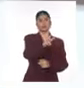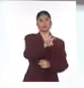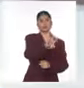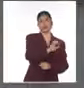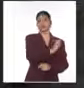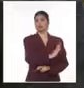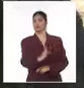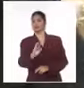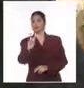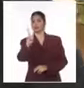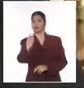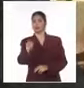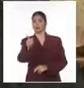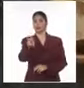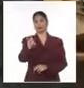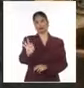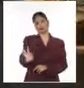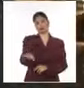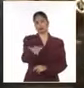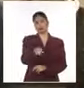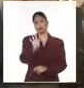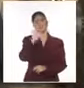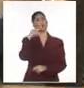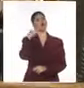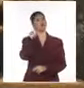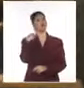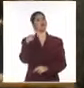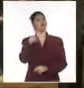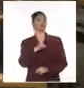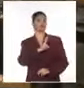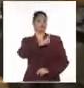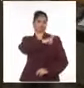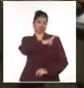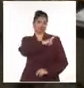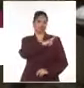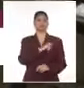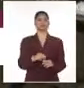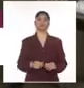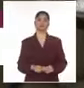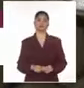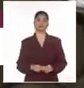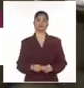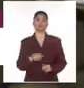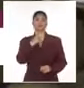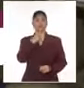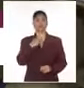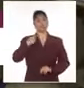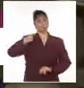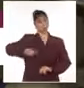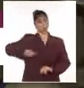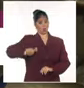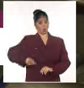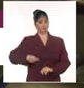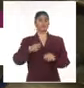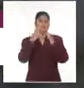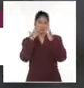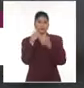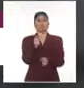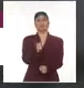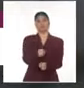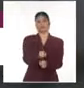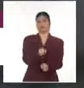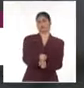2024-2028. Los jueces legos son una de las grandes fortalezas del sistema procesal cubano. Expresan